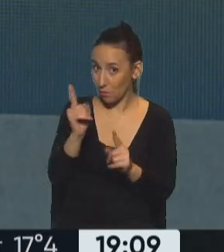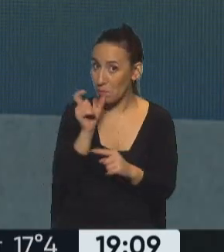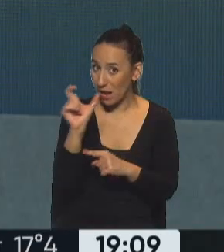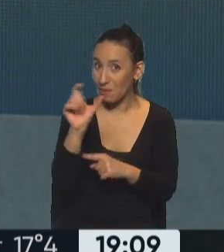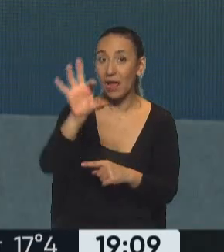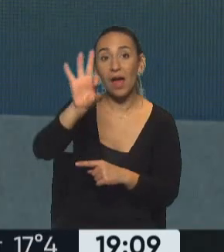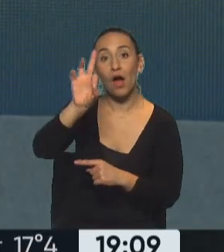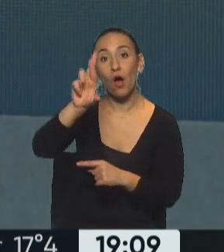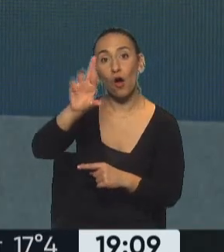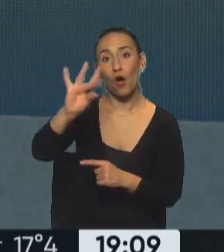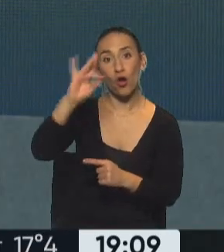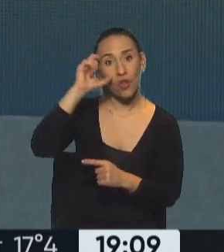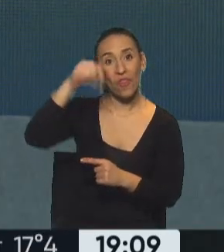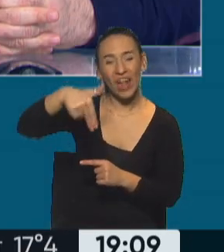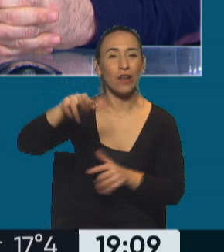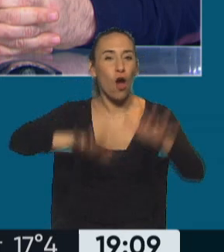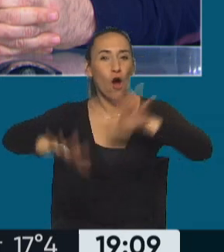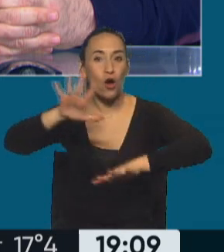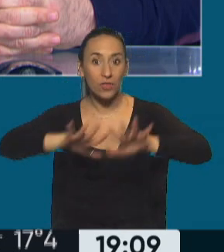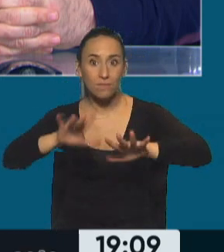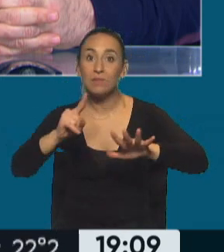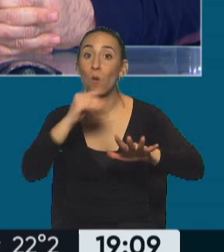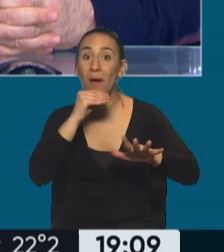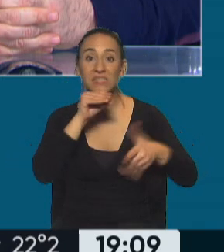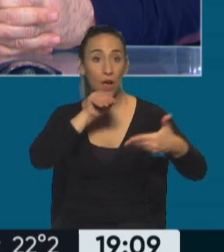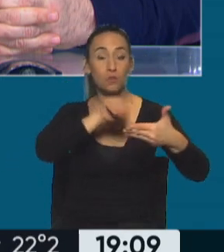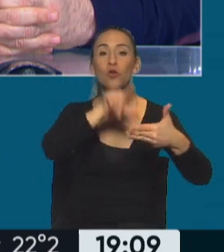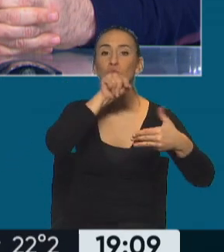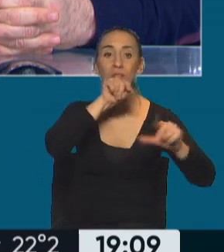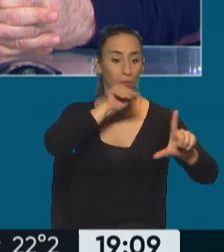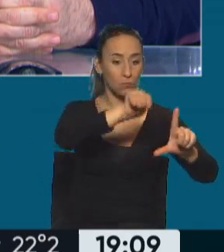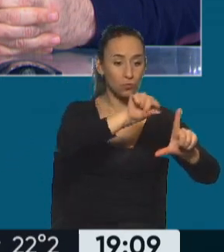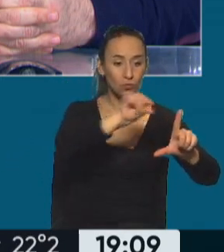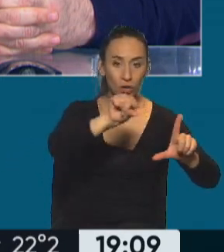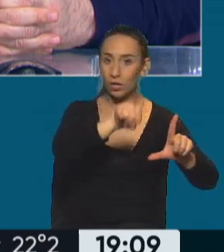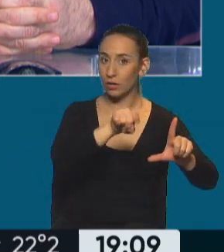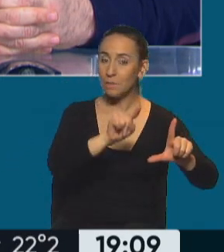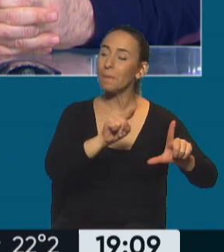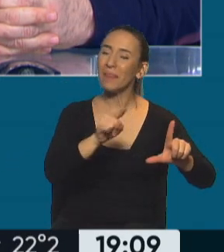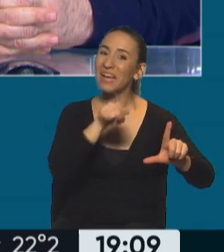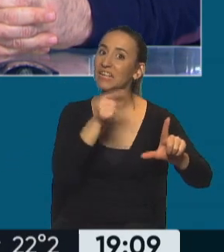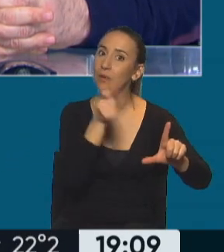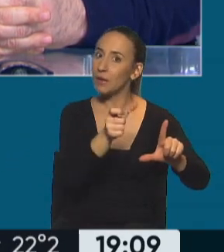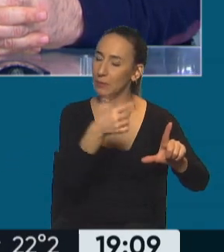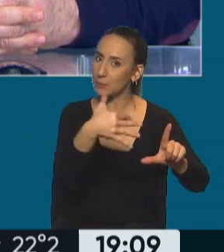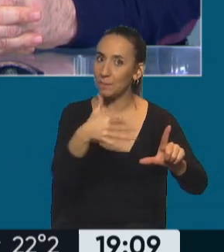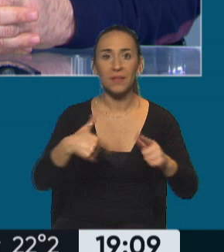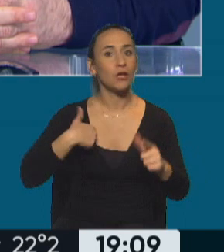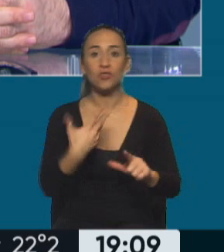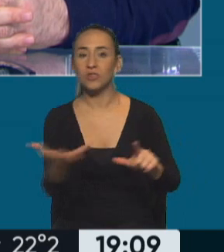escribe Massa. Es que es una palabra muy significativa. Yo creo que la sociedad no se banca el